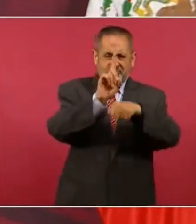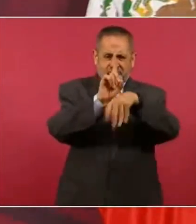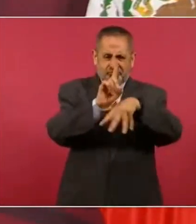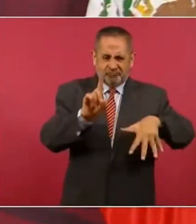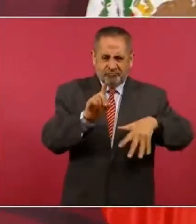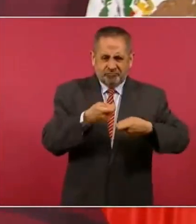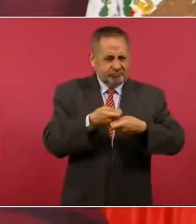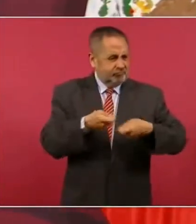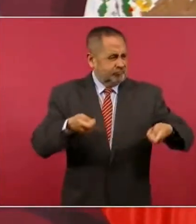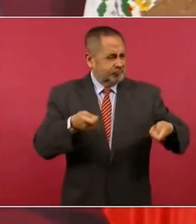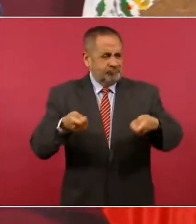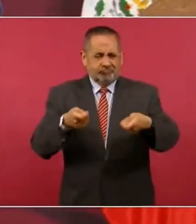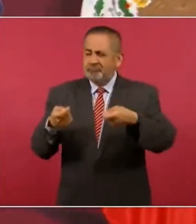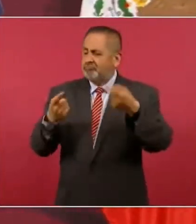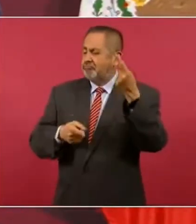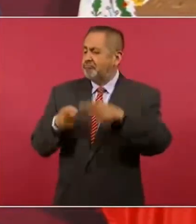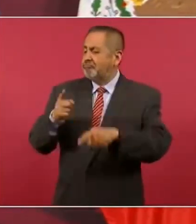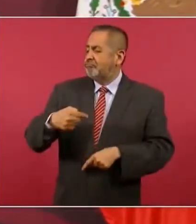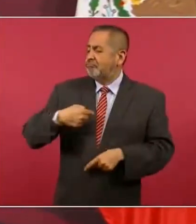y